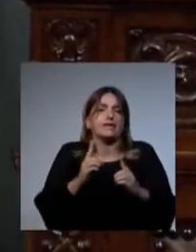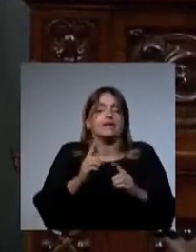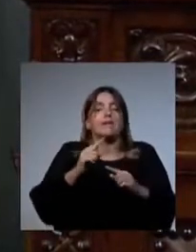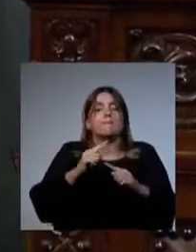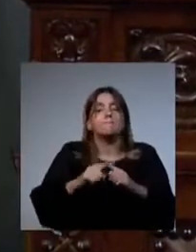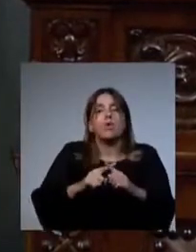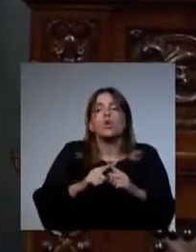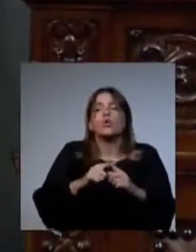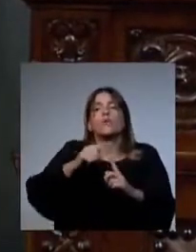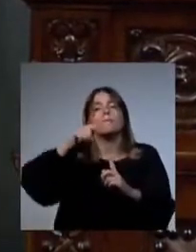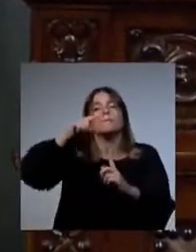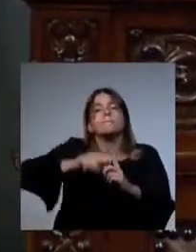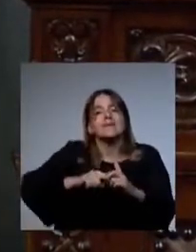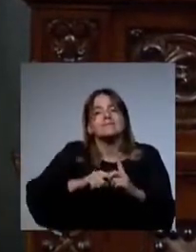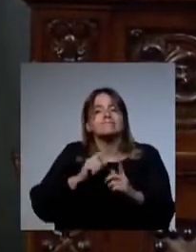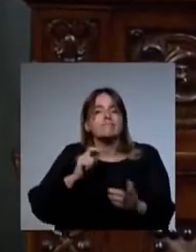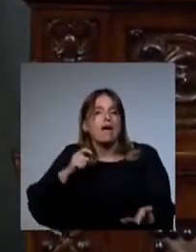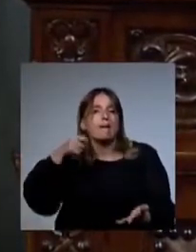a pagar,